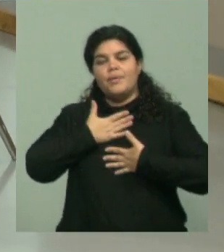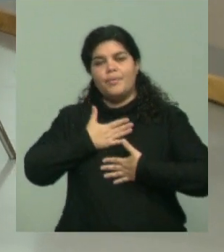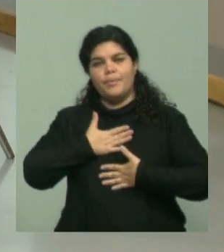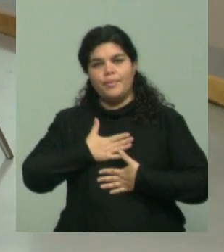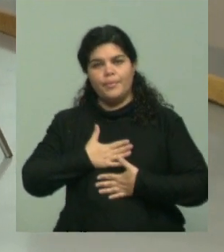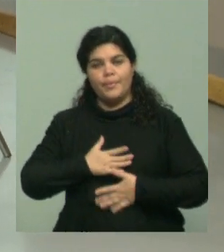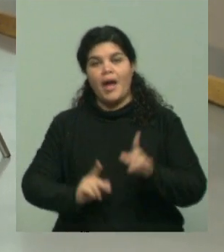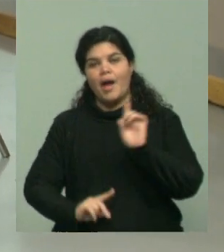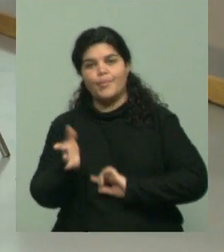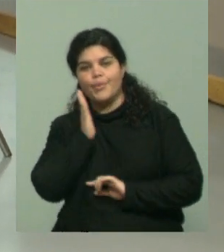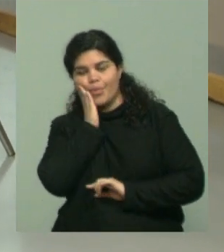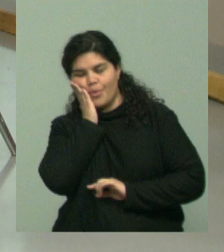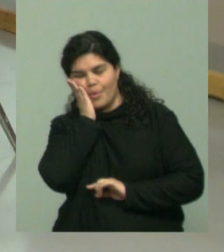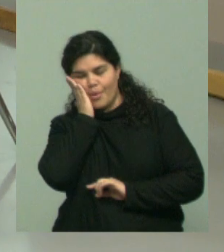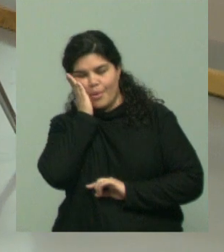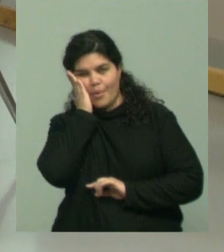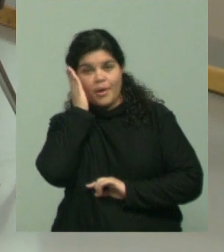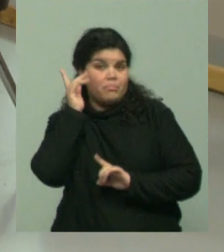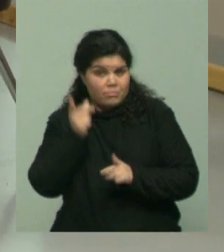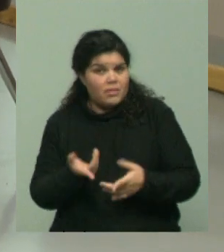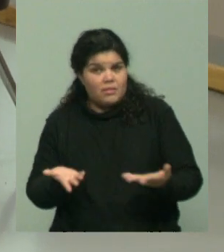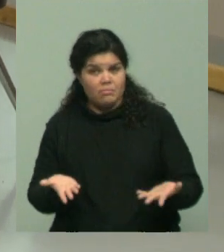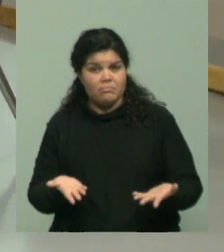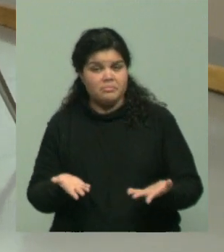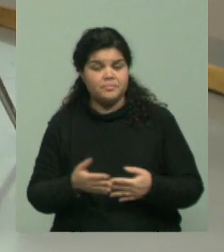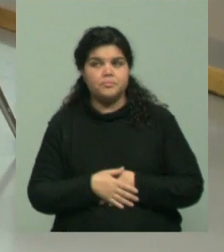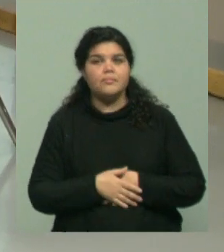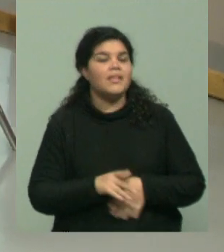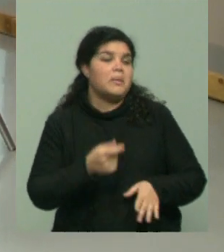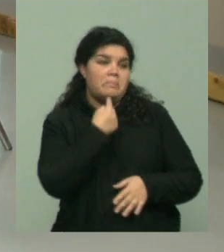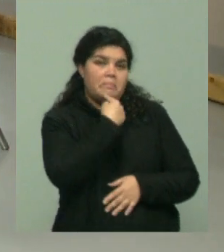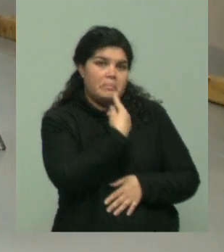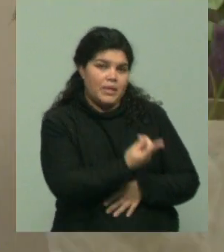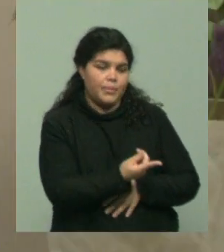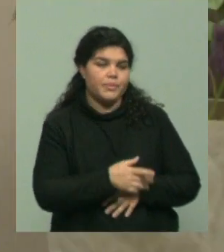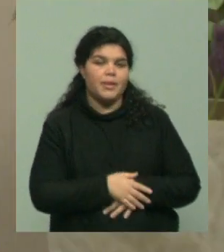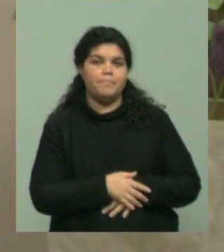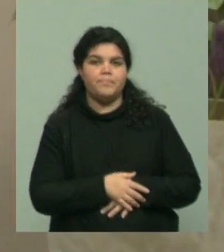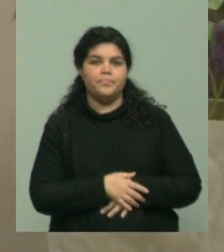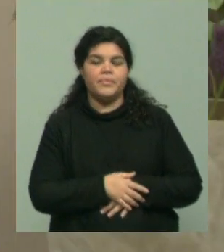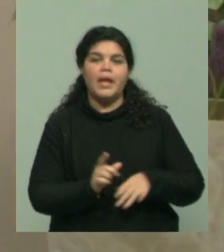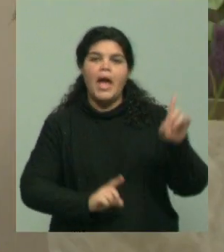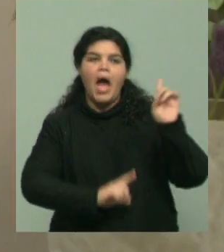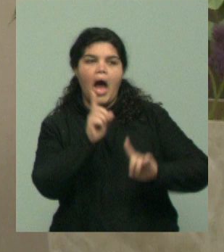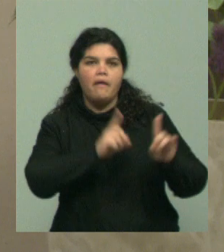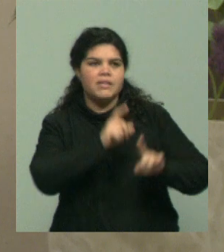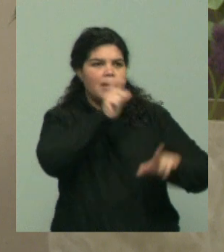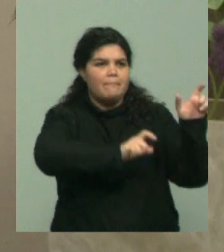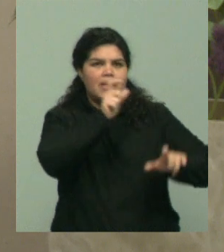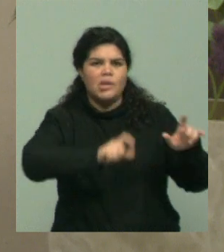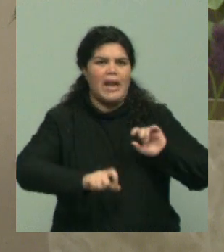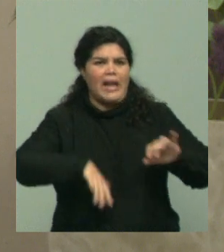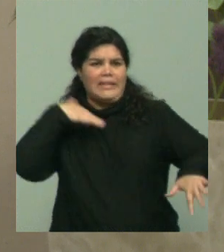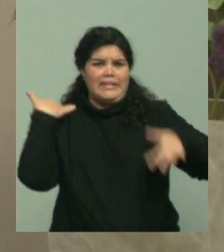se quedan dormidos. También te ha pasado, Roberto, esto de, por ejemplo, vos decís, viene la gente que está muy acelerada, por